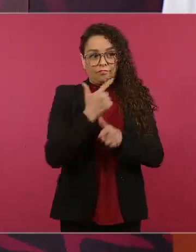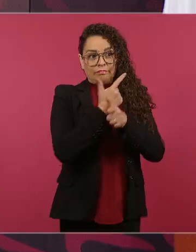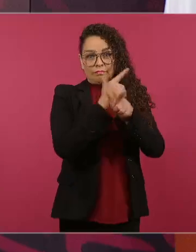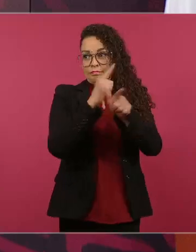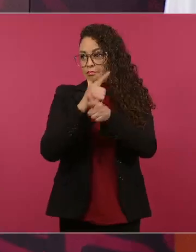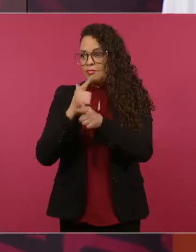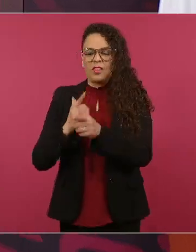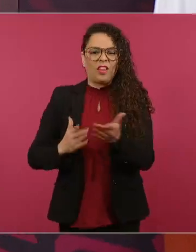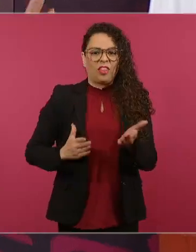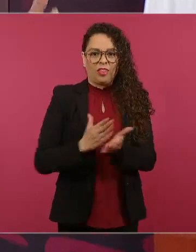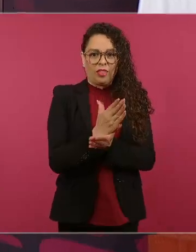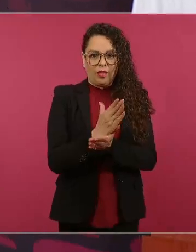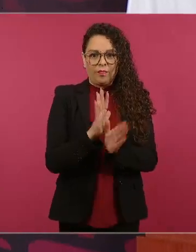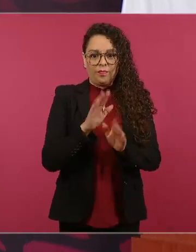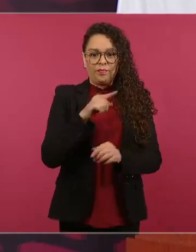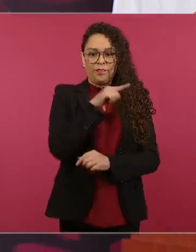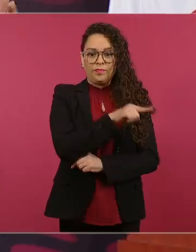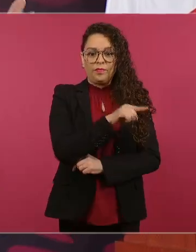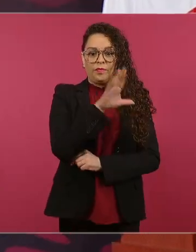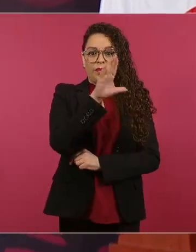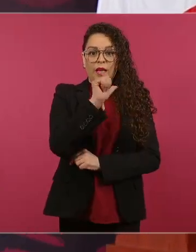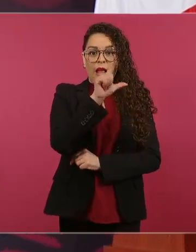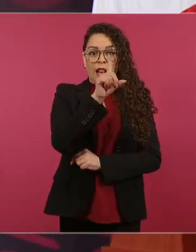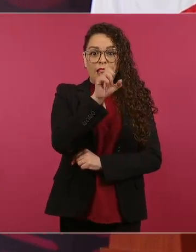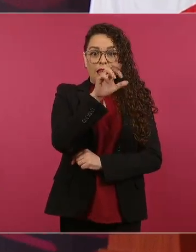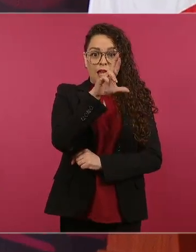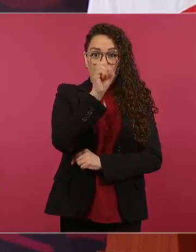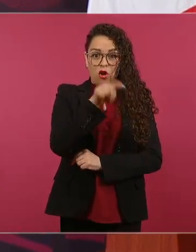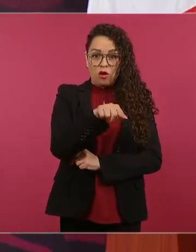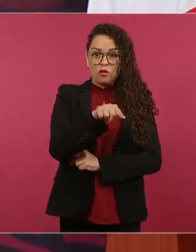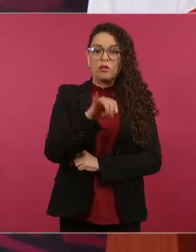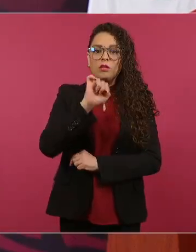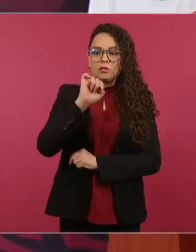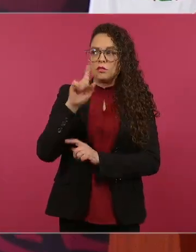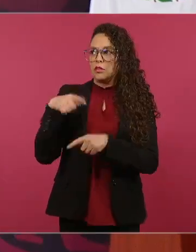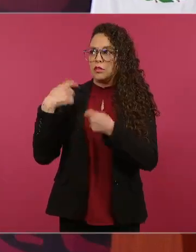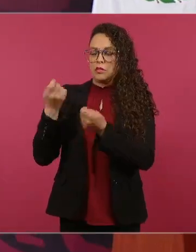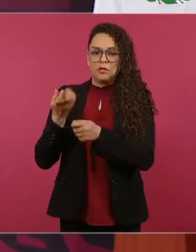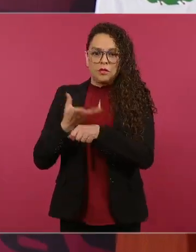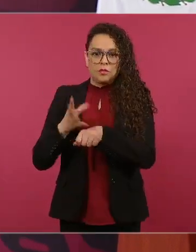se les permitió que se metieran en México,